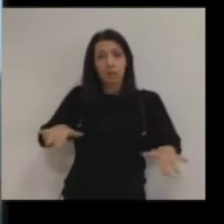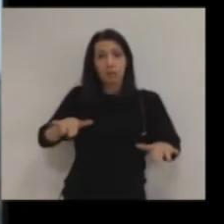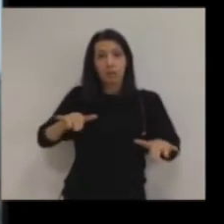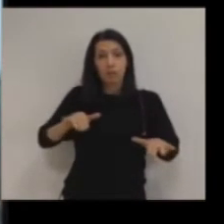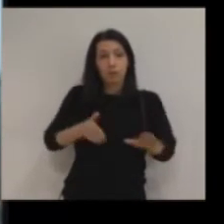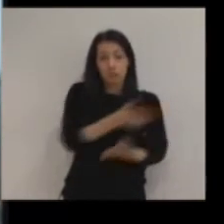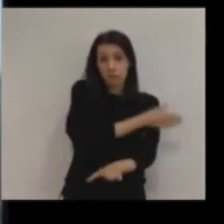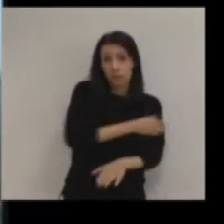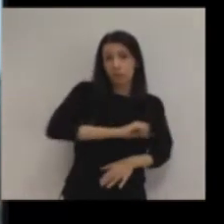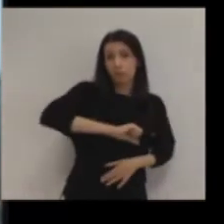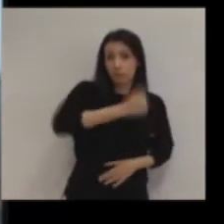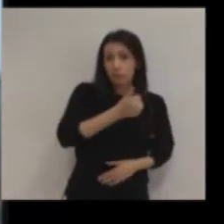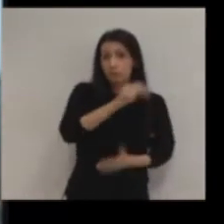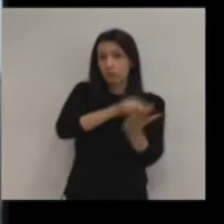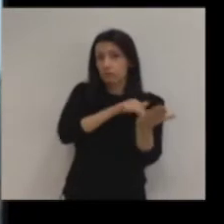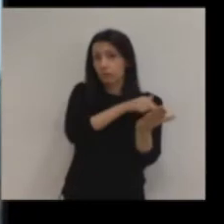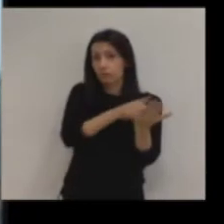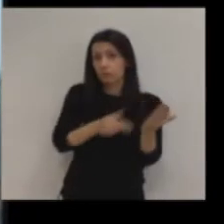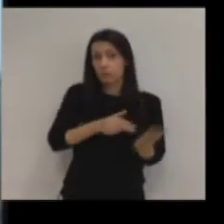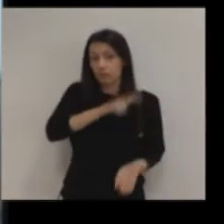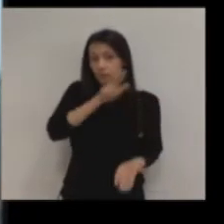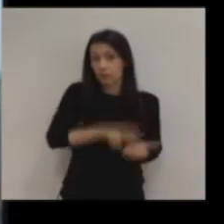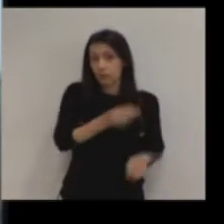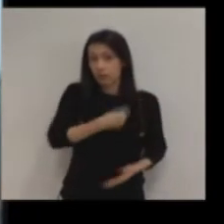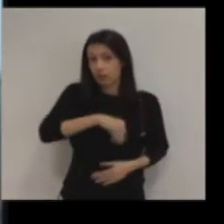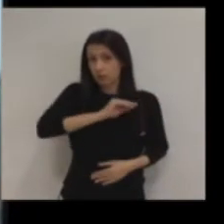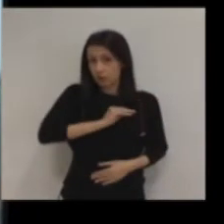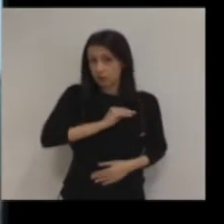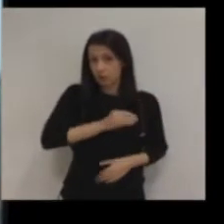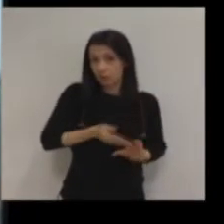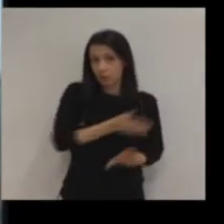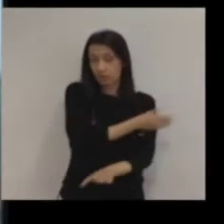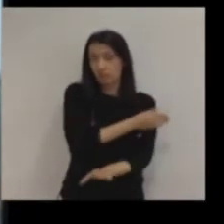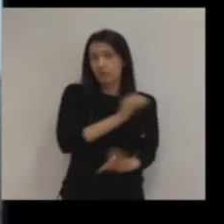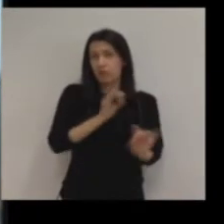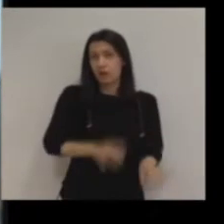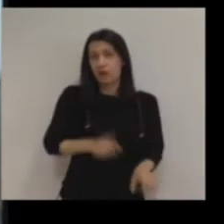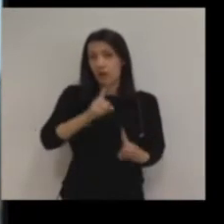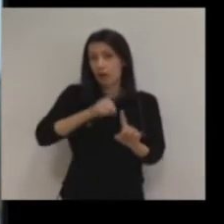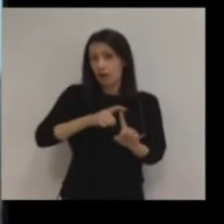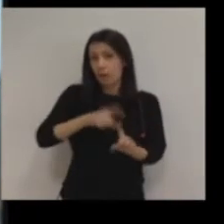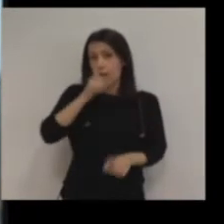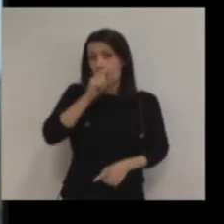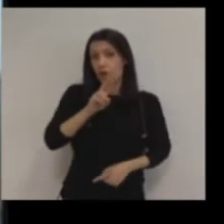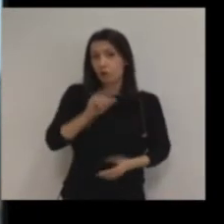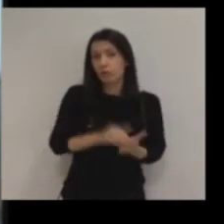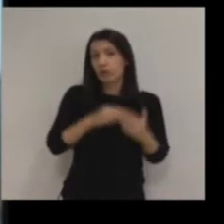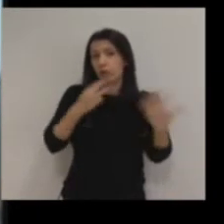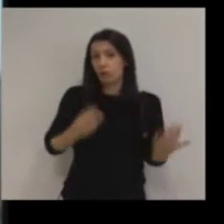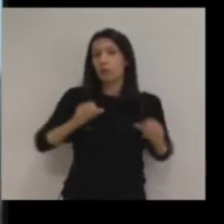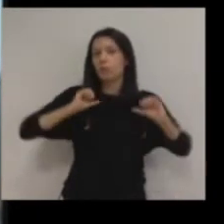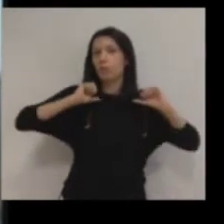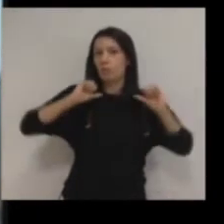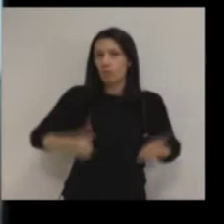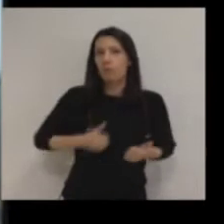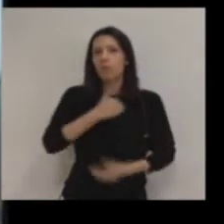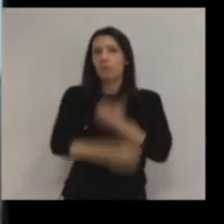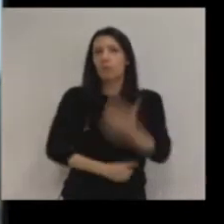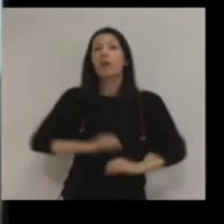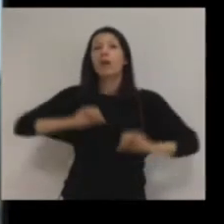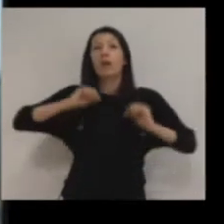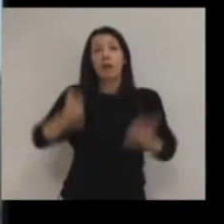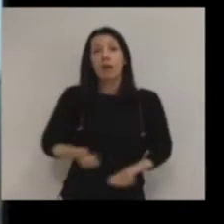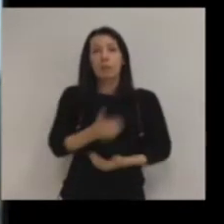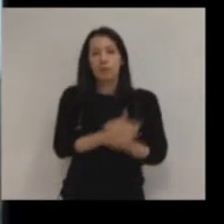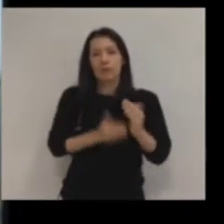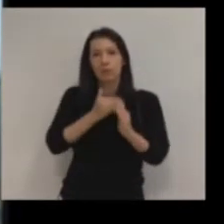se aprobó la Convención, fue ratificada por España, como has dicho, en mayo de 2008 entra en vigor y comienzan los altos